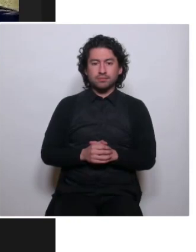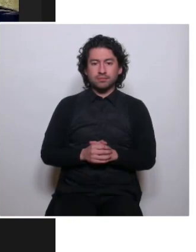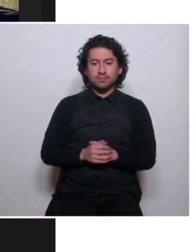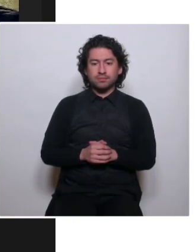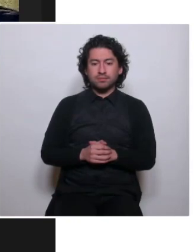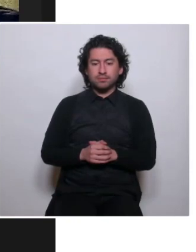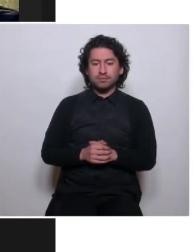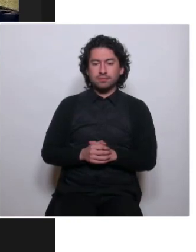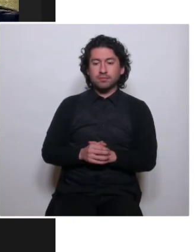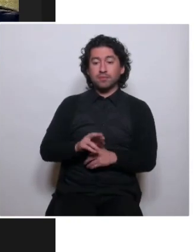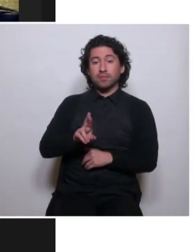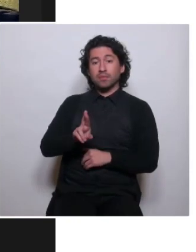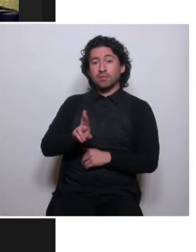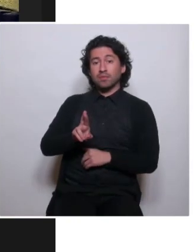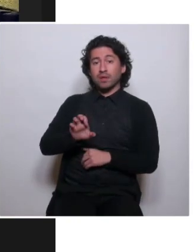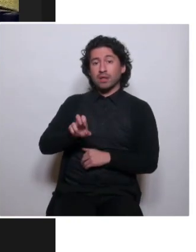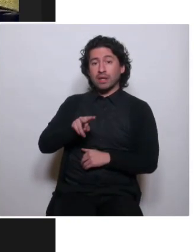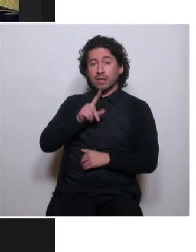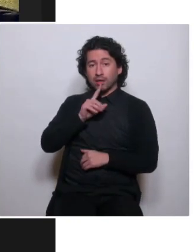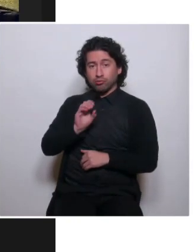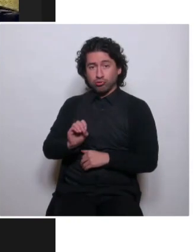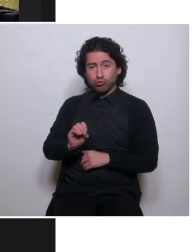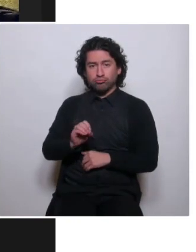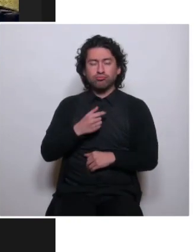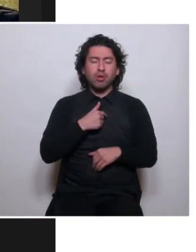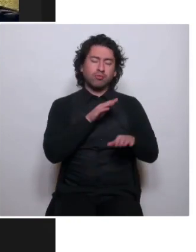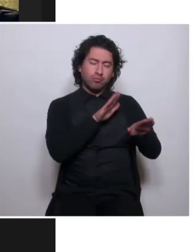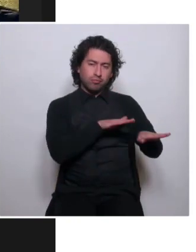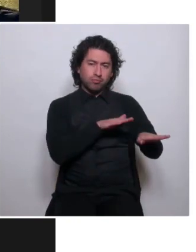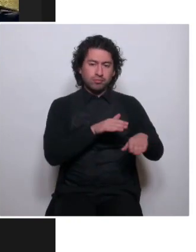Convencional Renato Garín. A favor, mi estimado secretario.